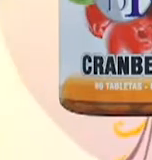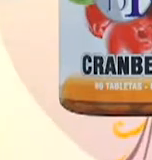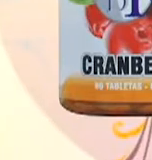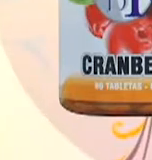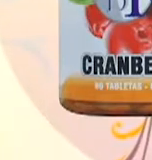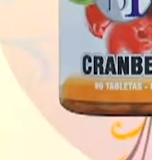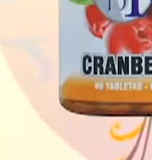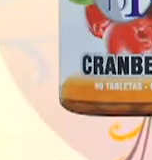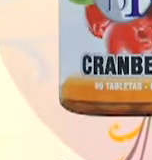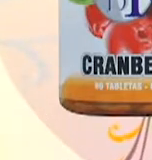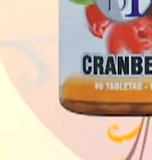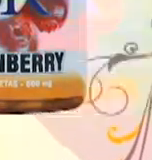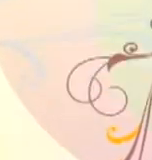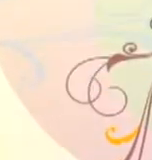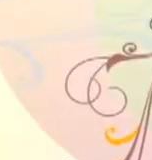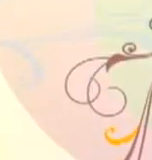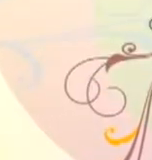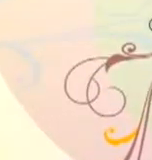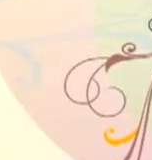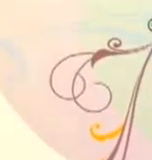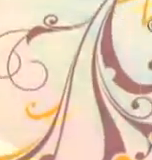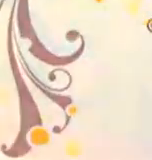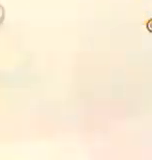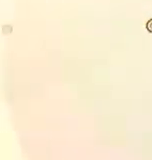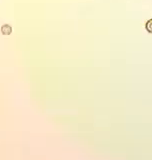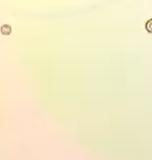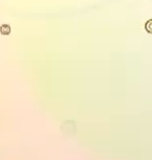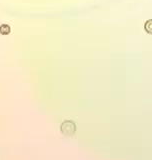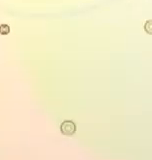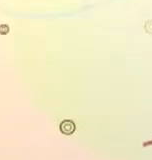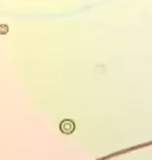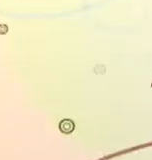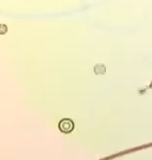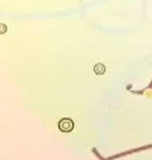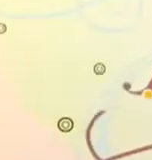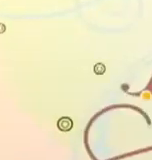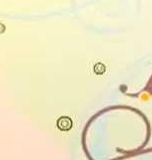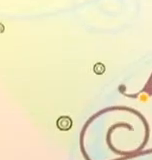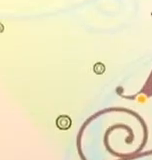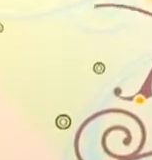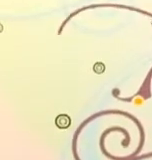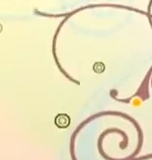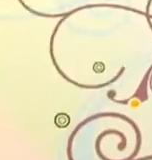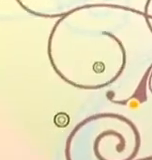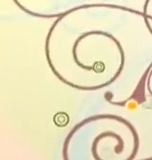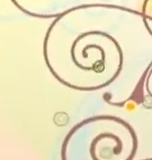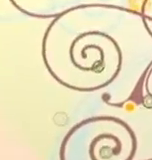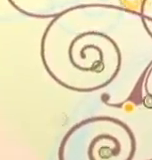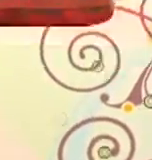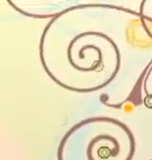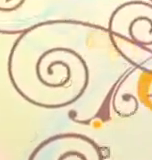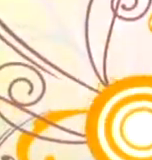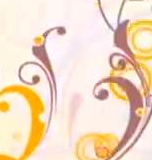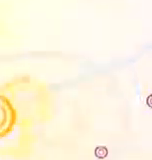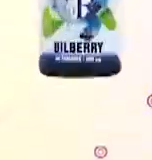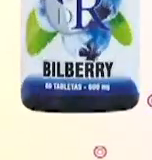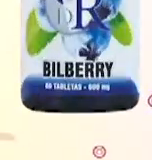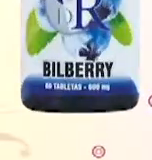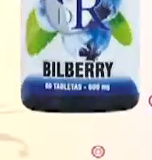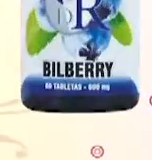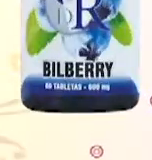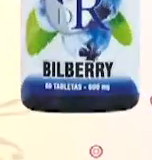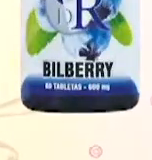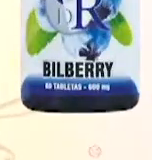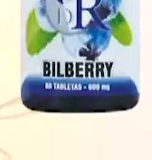el cranberry para el sistema urinario, cistitis, infecciones urinarias. Y el rojo es el goji, que contiene más vitamina C que todas las frutas y es un